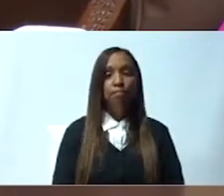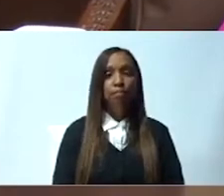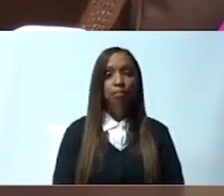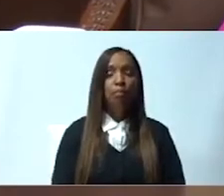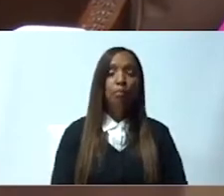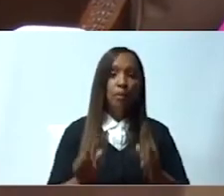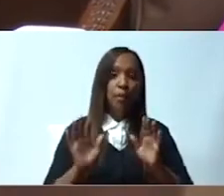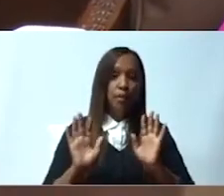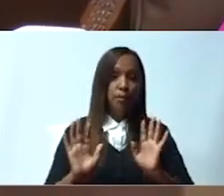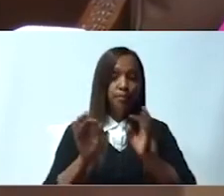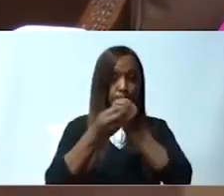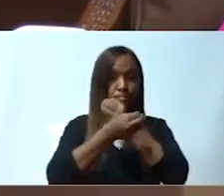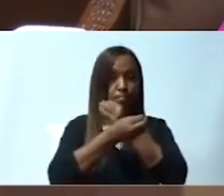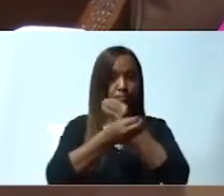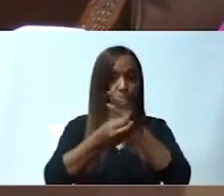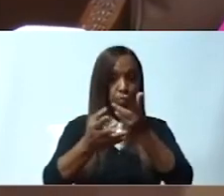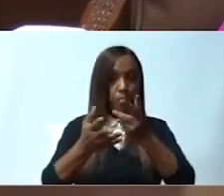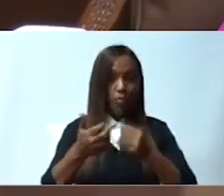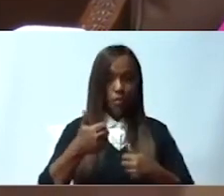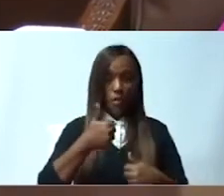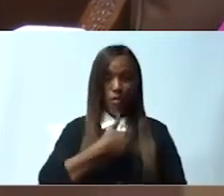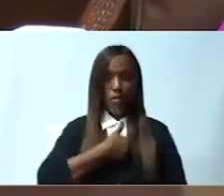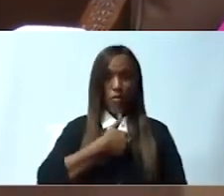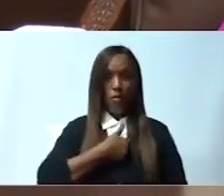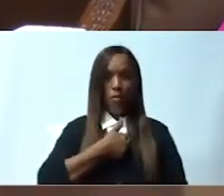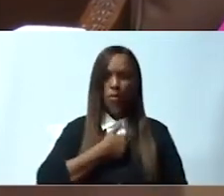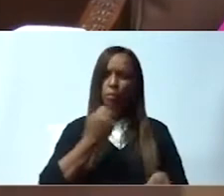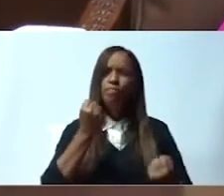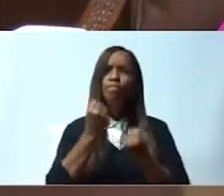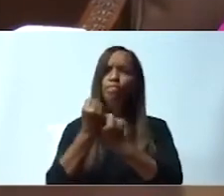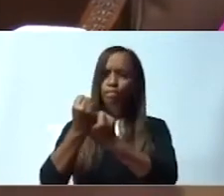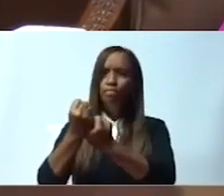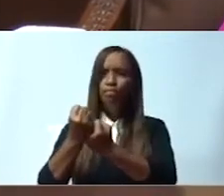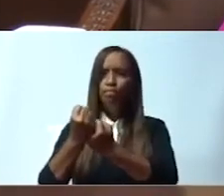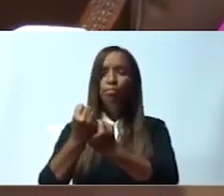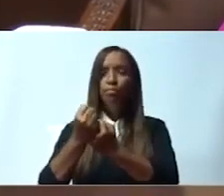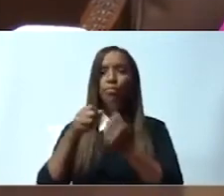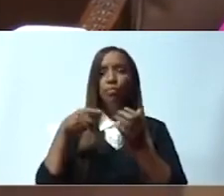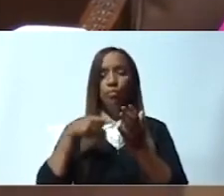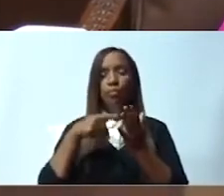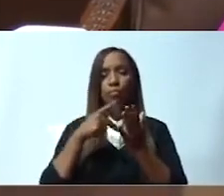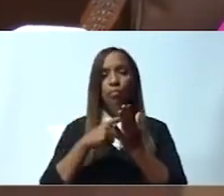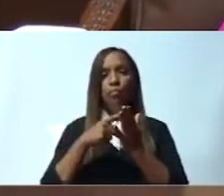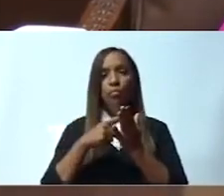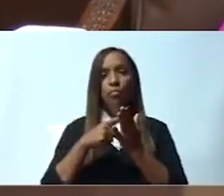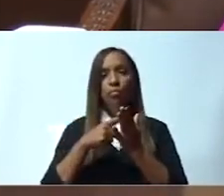resolución y que los Jardines del Norte